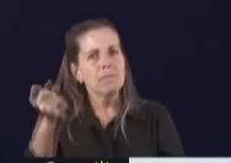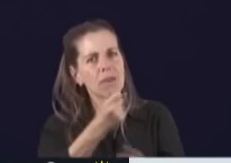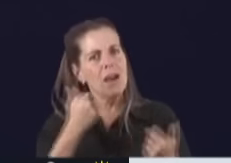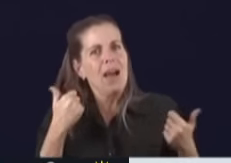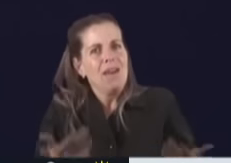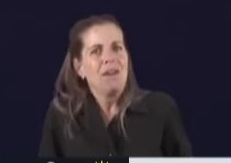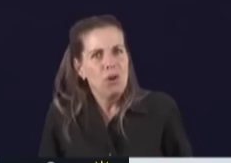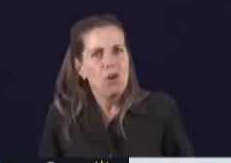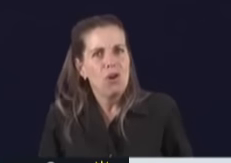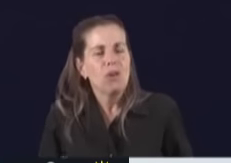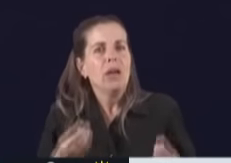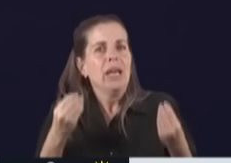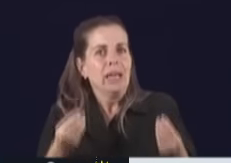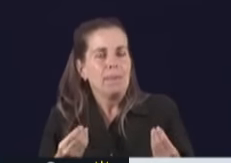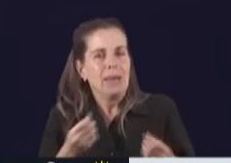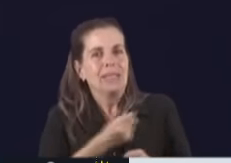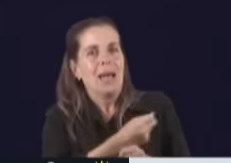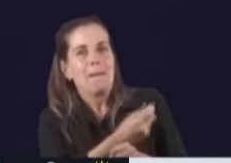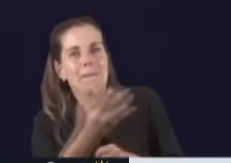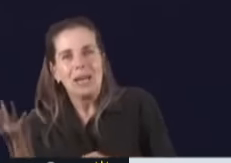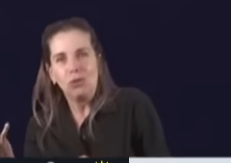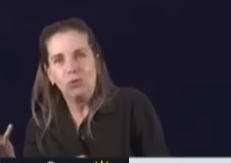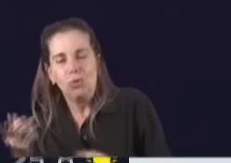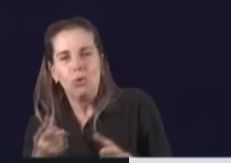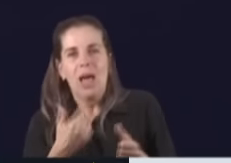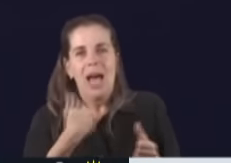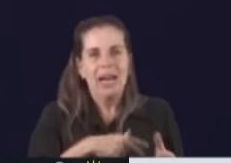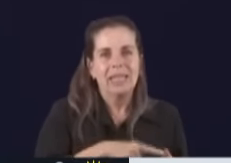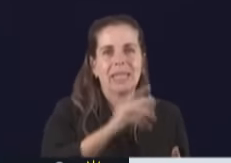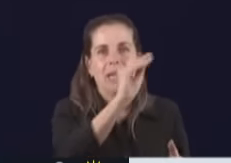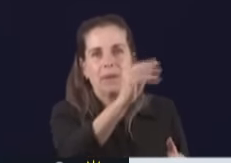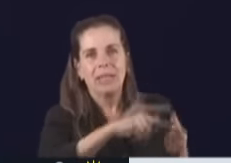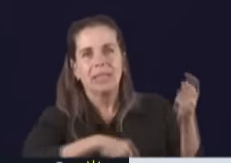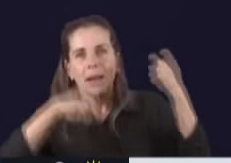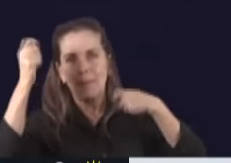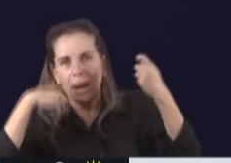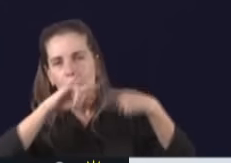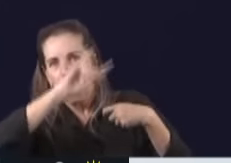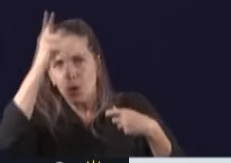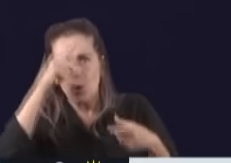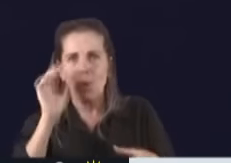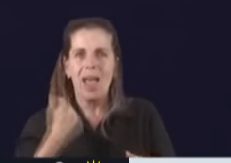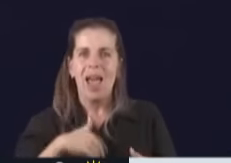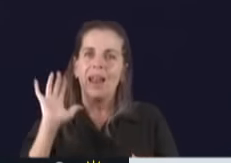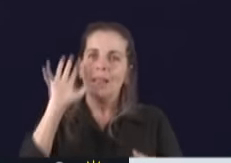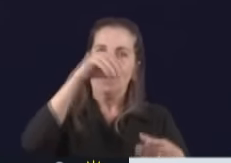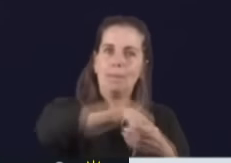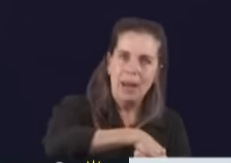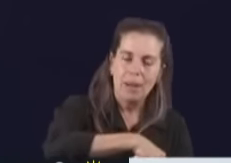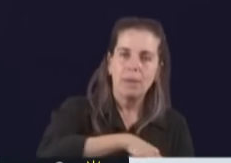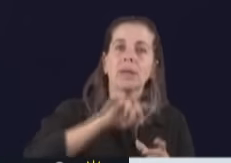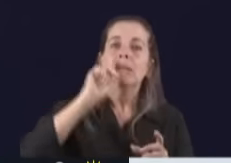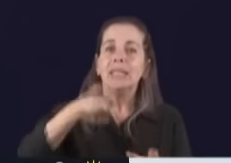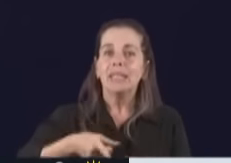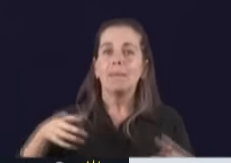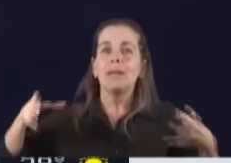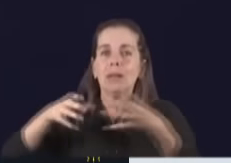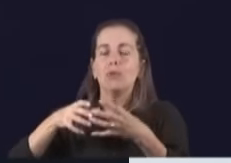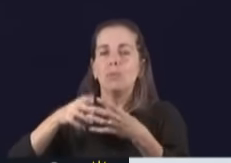el Mercosur, Argentina, Brasil, Paraguay y Uruguay, y los de la EFTA, Islandia, Liechtenstein, Noruega y